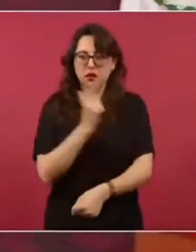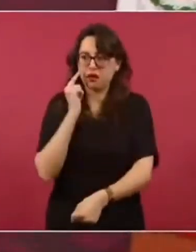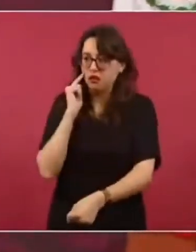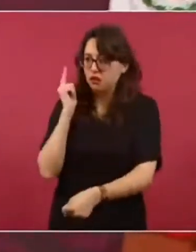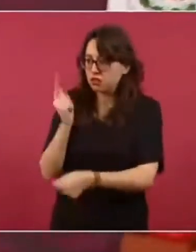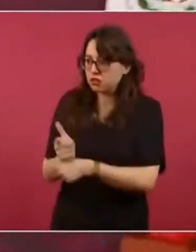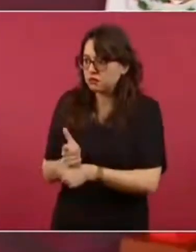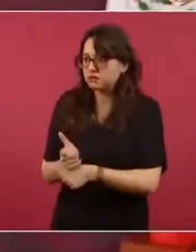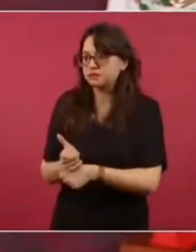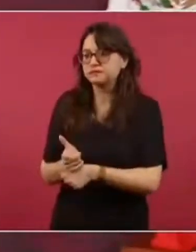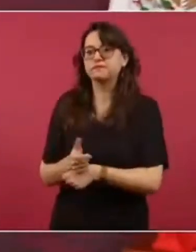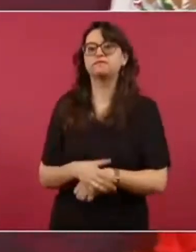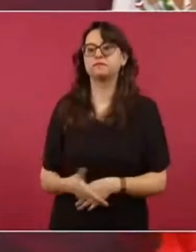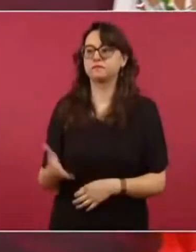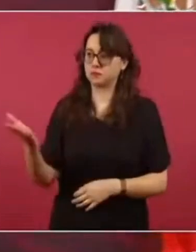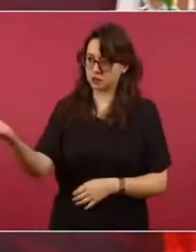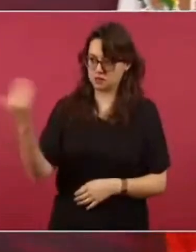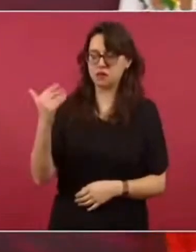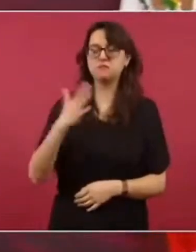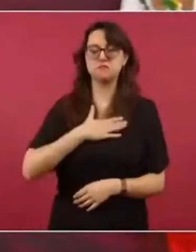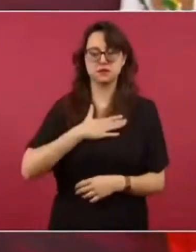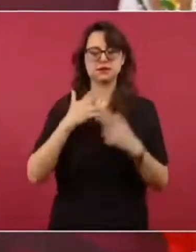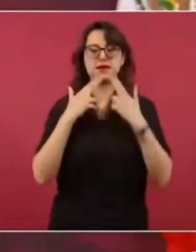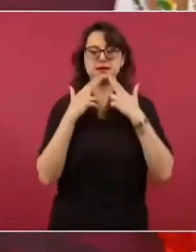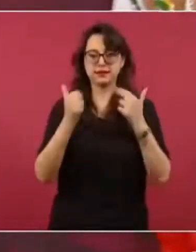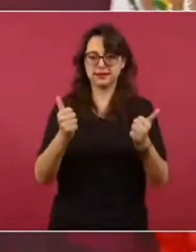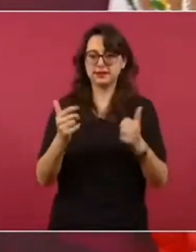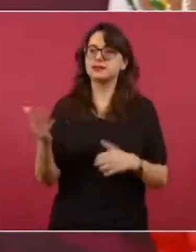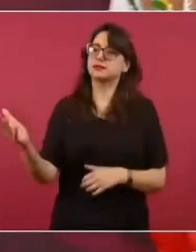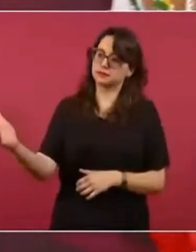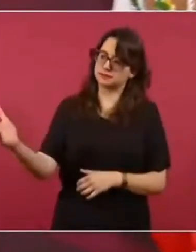a San Pedro de las Colonias, a su hacienda,